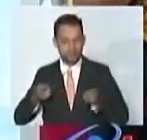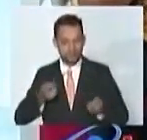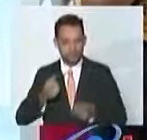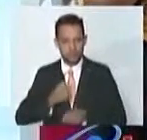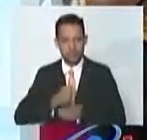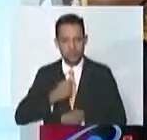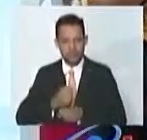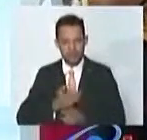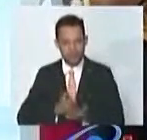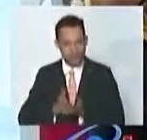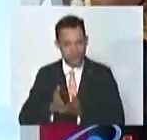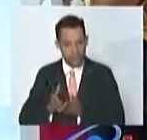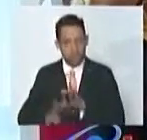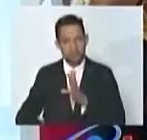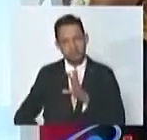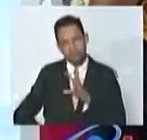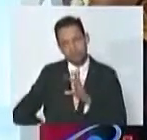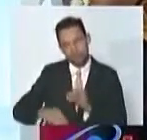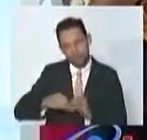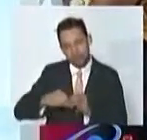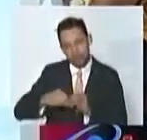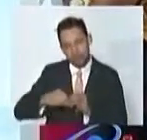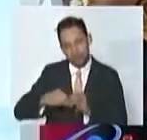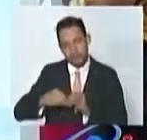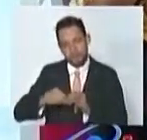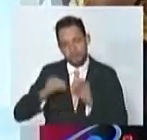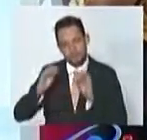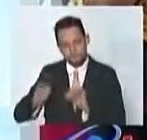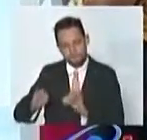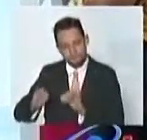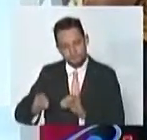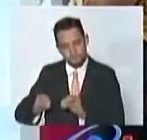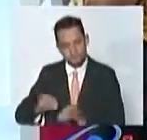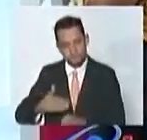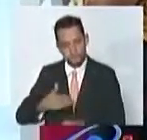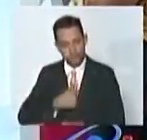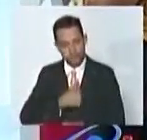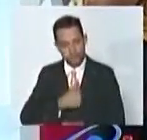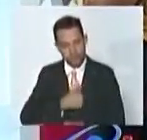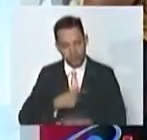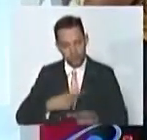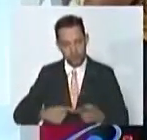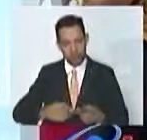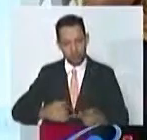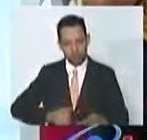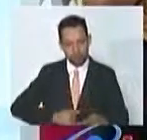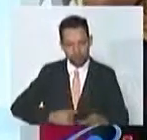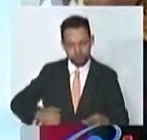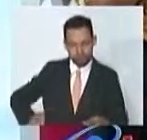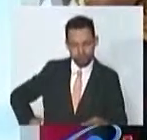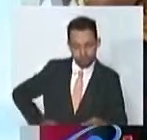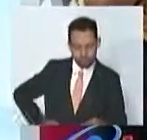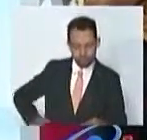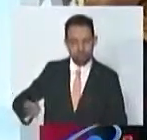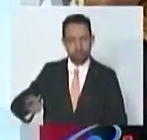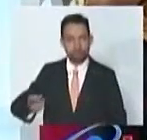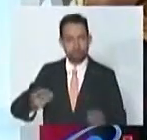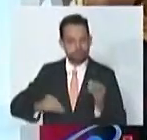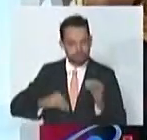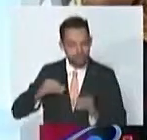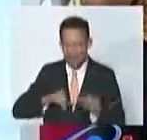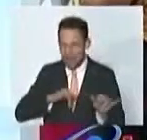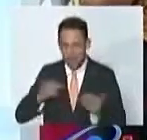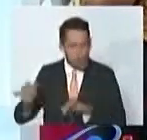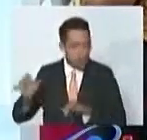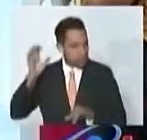trabajar, y se trabaja también la parte de los órganos fonoarticuladores, se tiene que trabajar, se tiene que hacer ejercicios